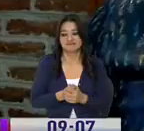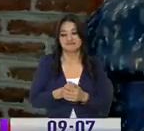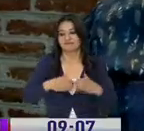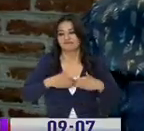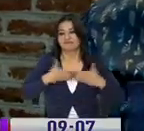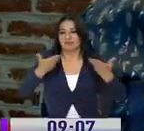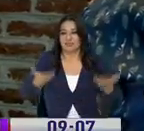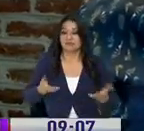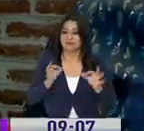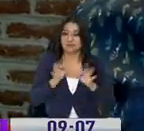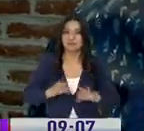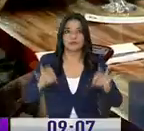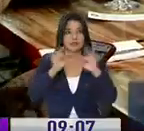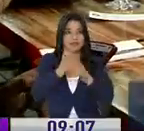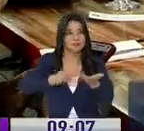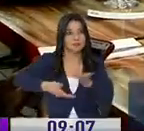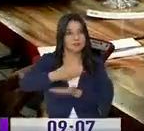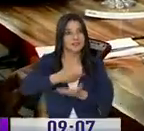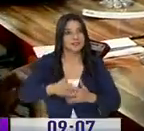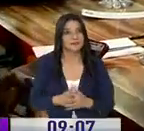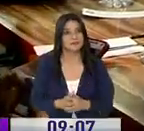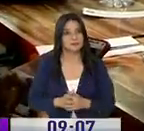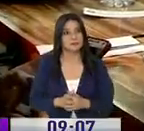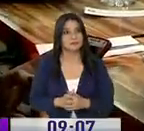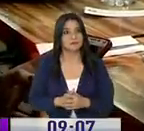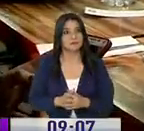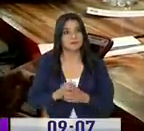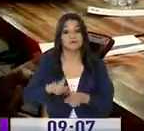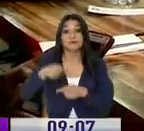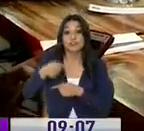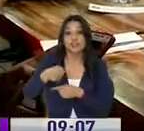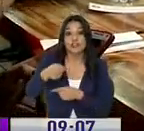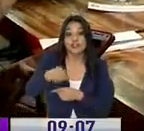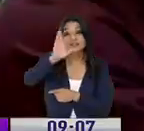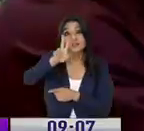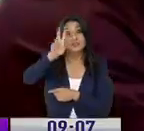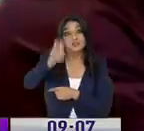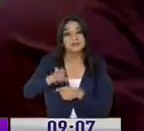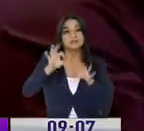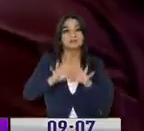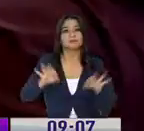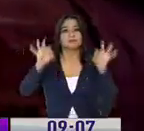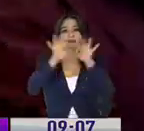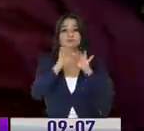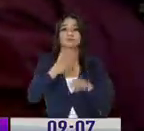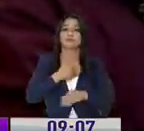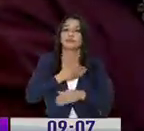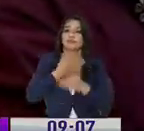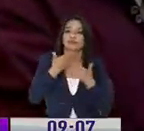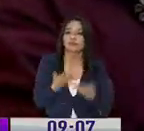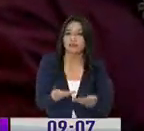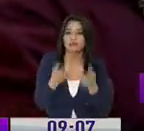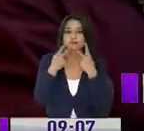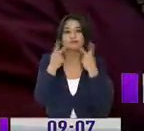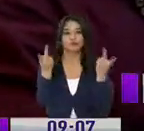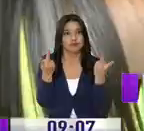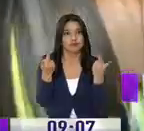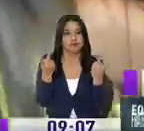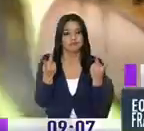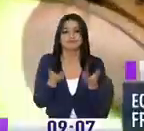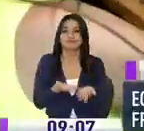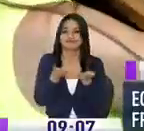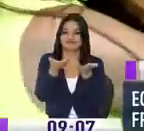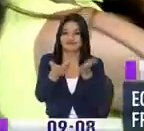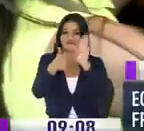grandes y esa es la idea, ¿no? Compartir. En definitiva, cada día dentro de TVC marca la confianza que el público adquiere con quienes observen